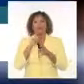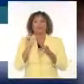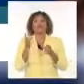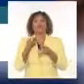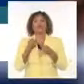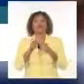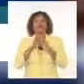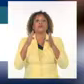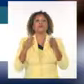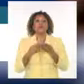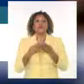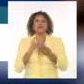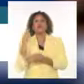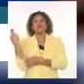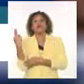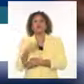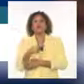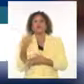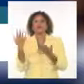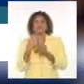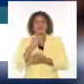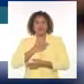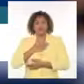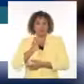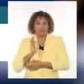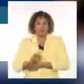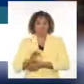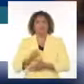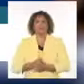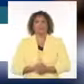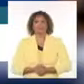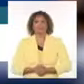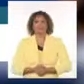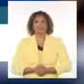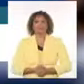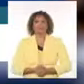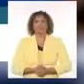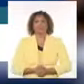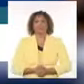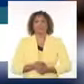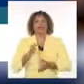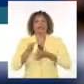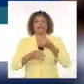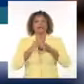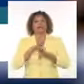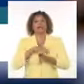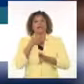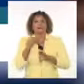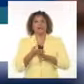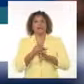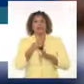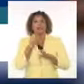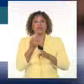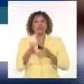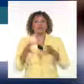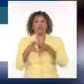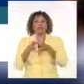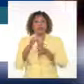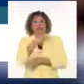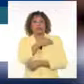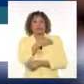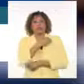respondió a una orden emitida por él. El mandatario señaló que después de la acción militar a todos los